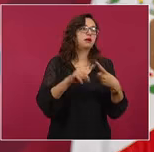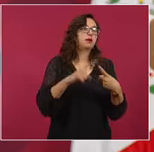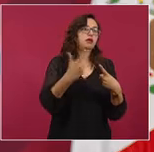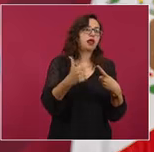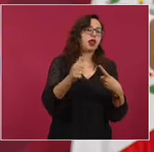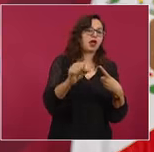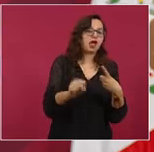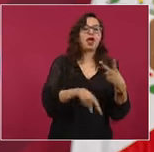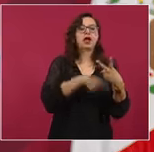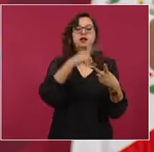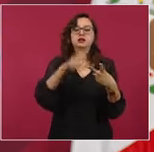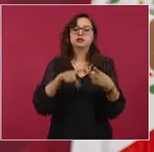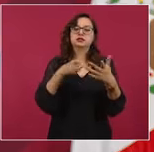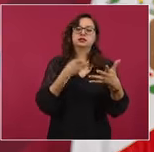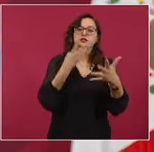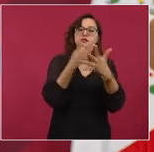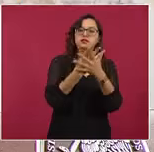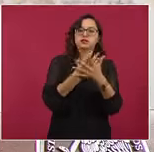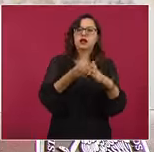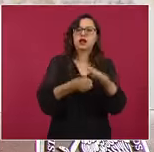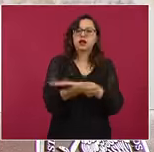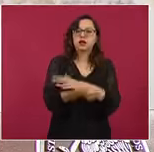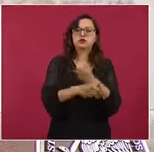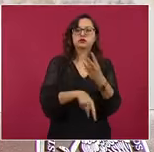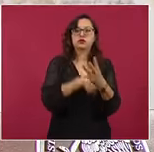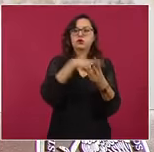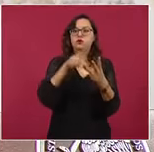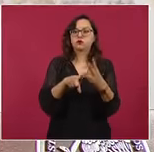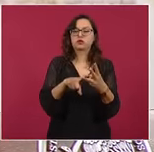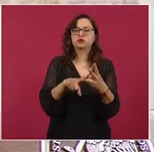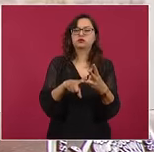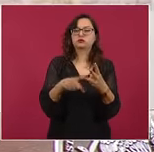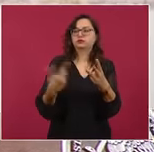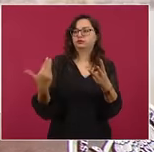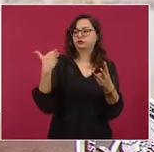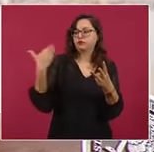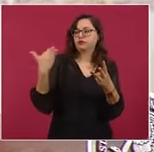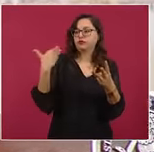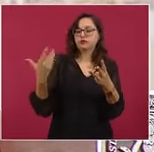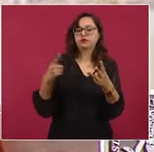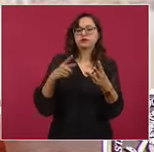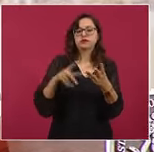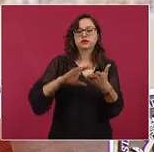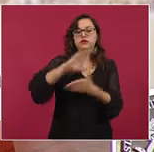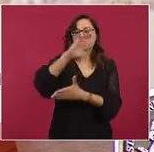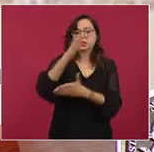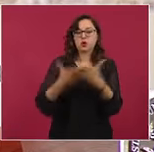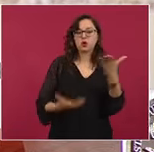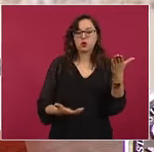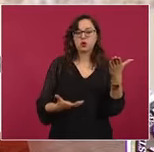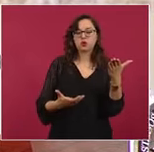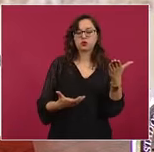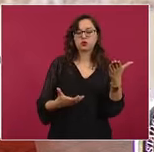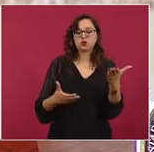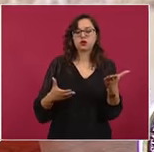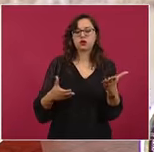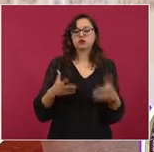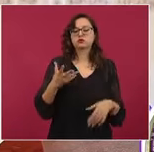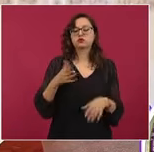se hizo con los reclusorios, lo acabamos de hacer ahora con unos contratos que dejaron firmados